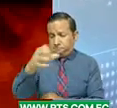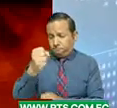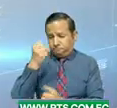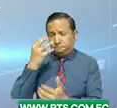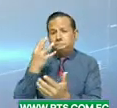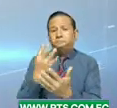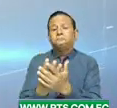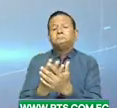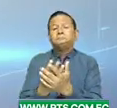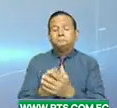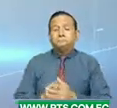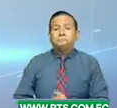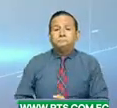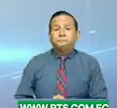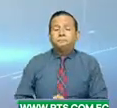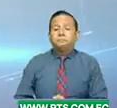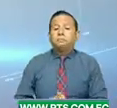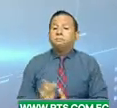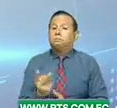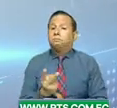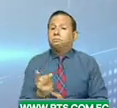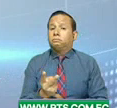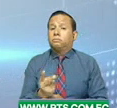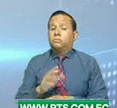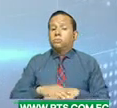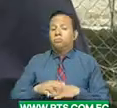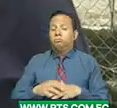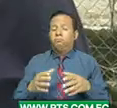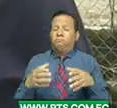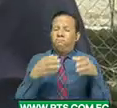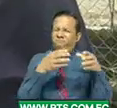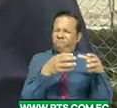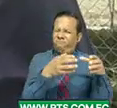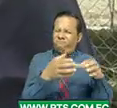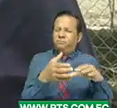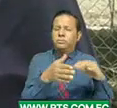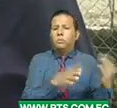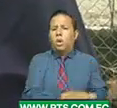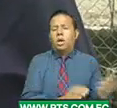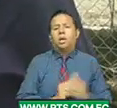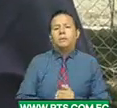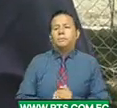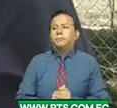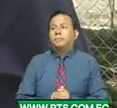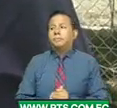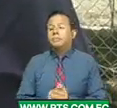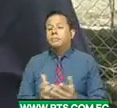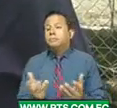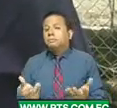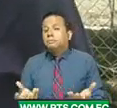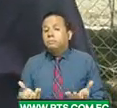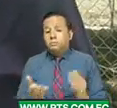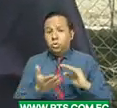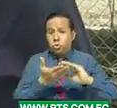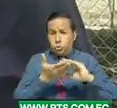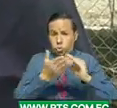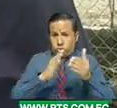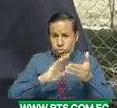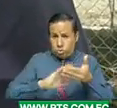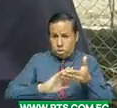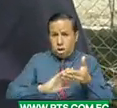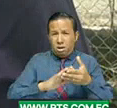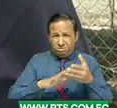en contra de los dos sospechosos de haber cometido este crimen. Por versiones en la comunidad, en